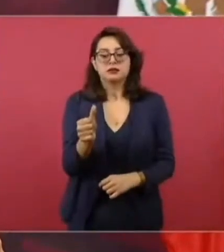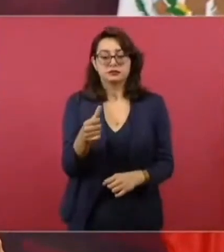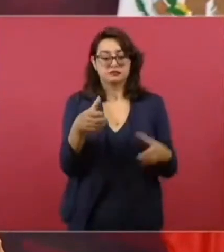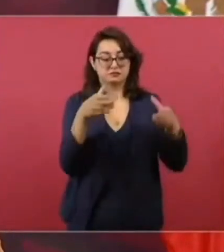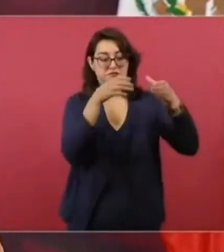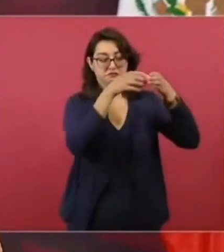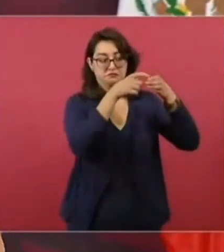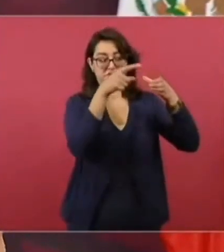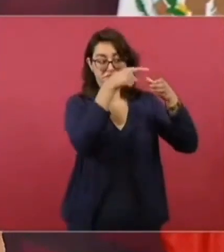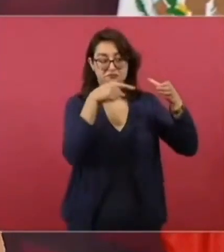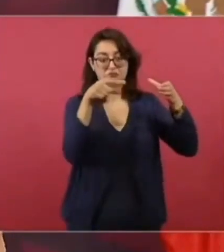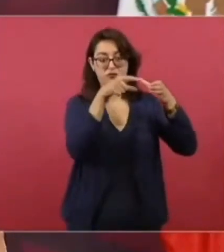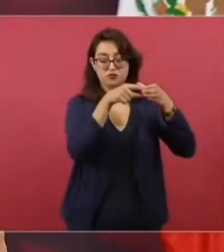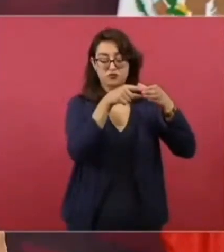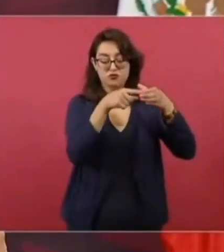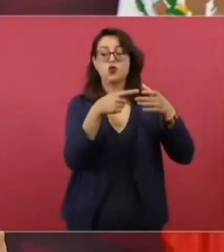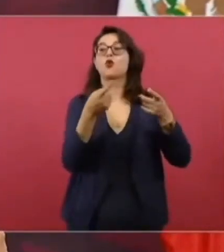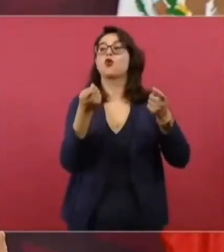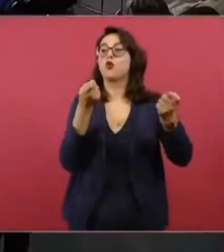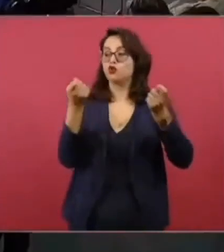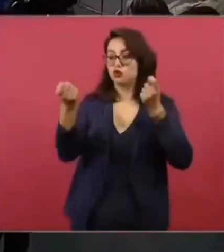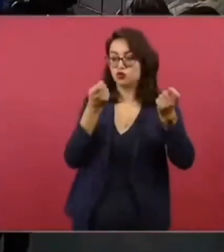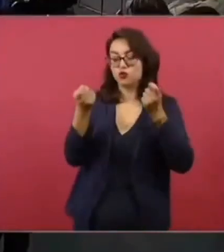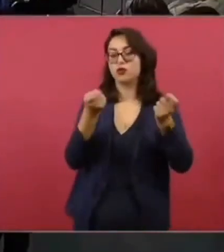en la oposición a